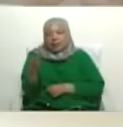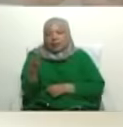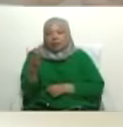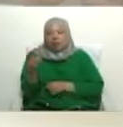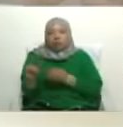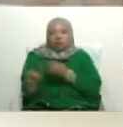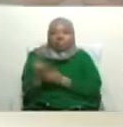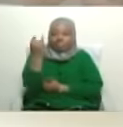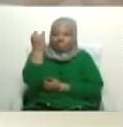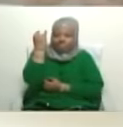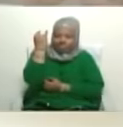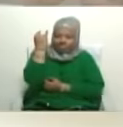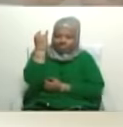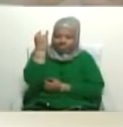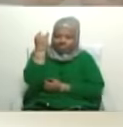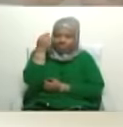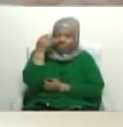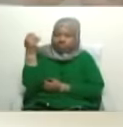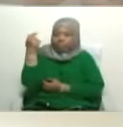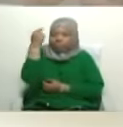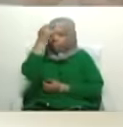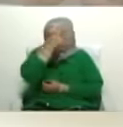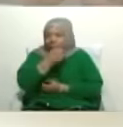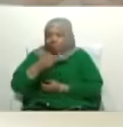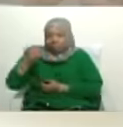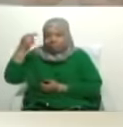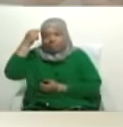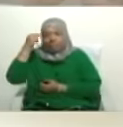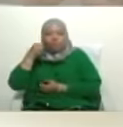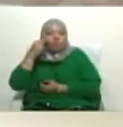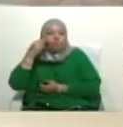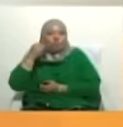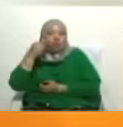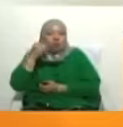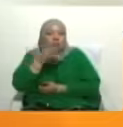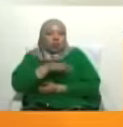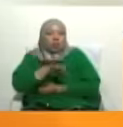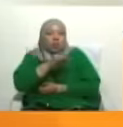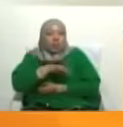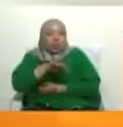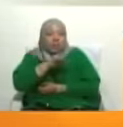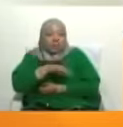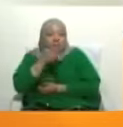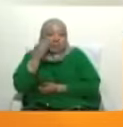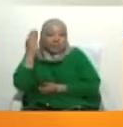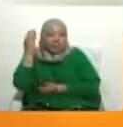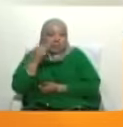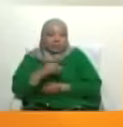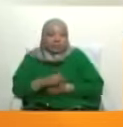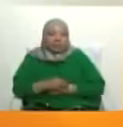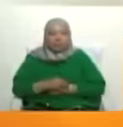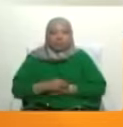desertores. Miren la cara que pone Colina. Acércalo aquí.